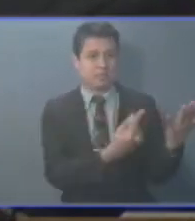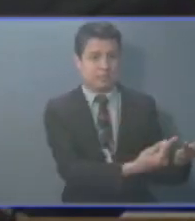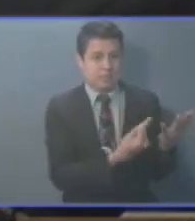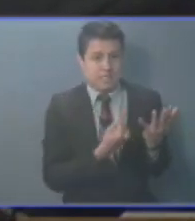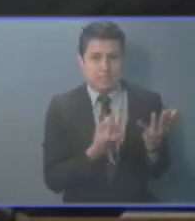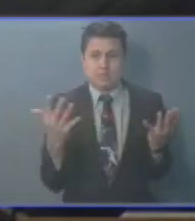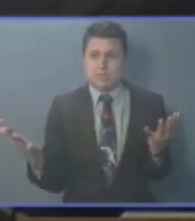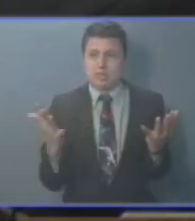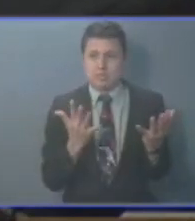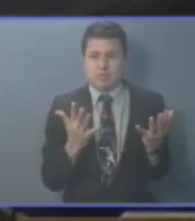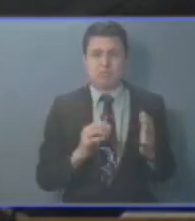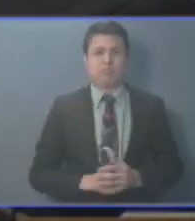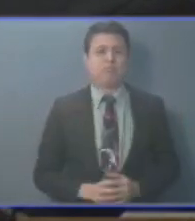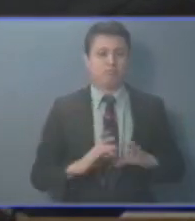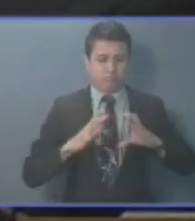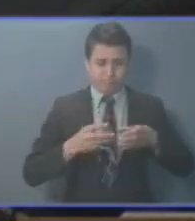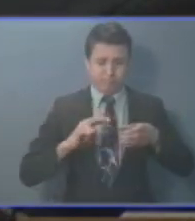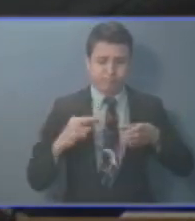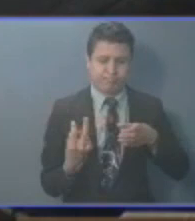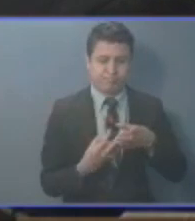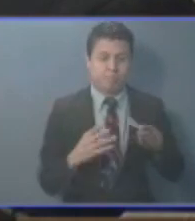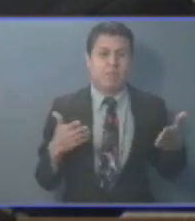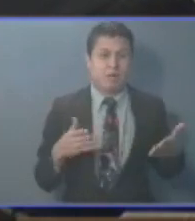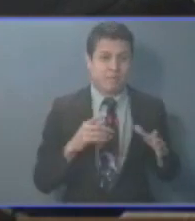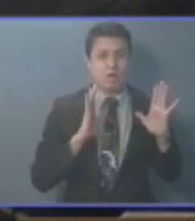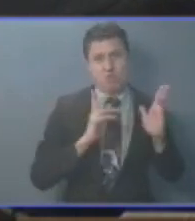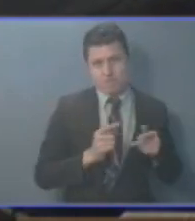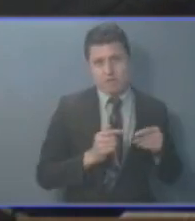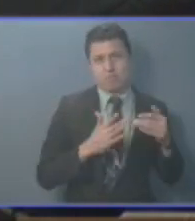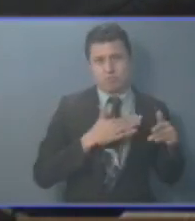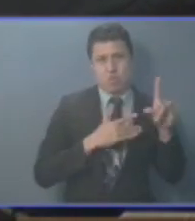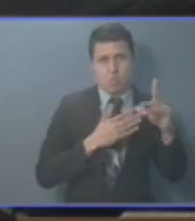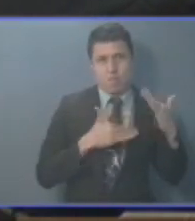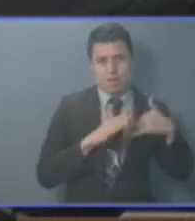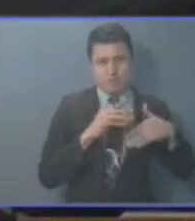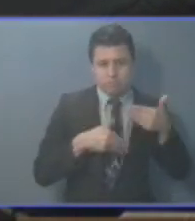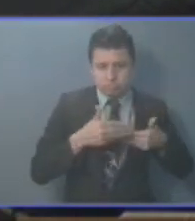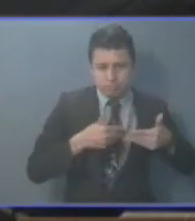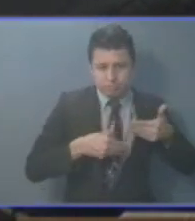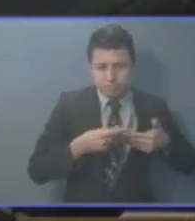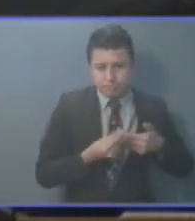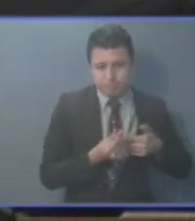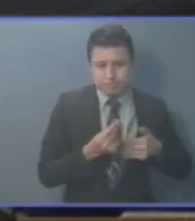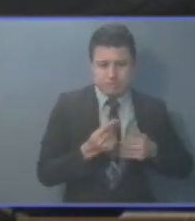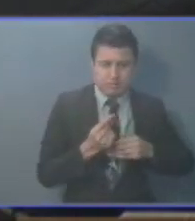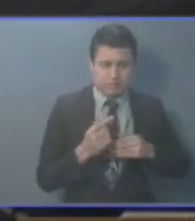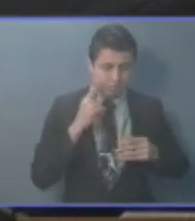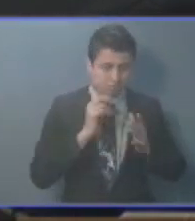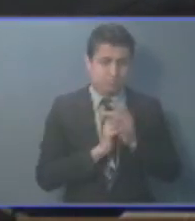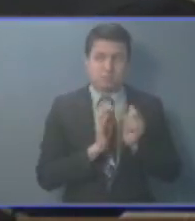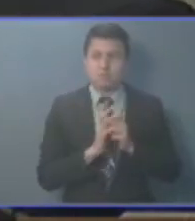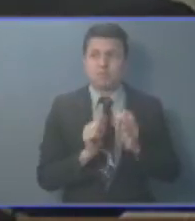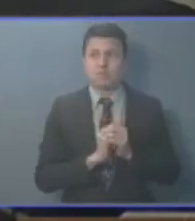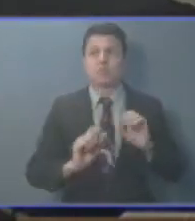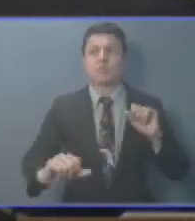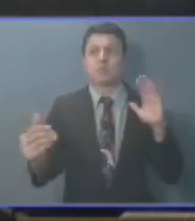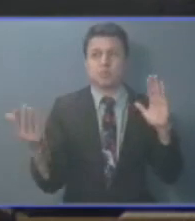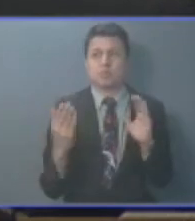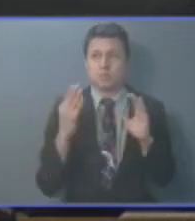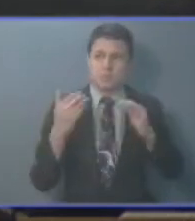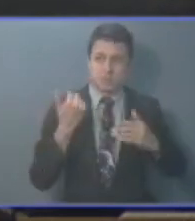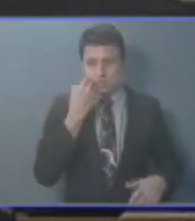para que pudiera agilizar y enfrentar la problemática de la pandemia